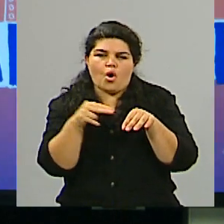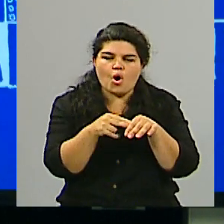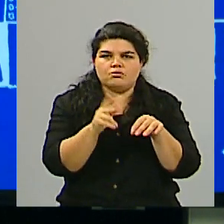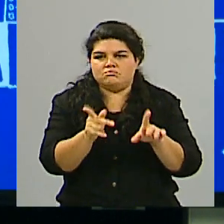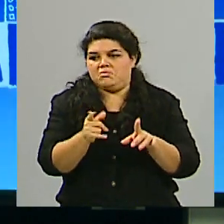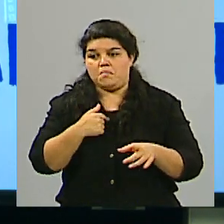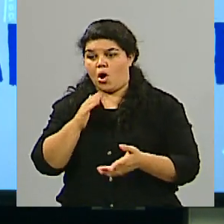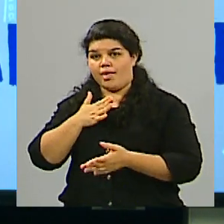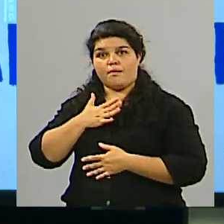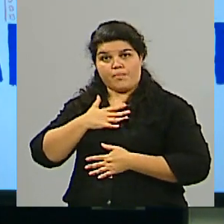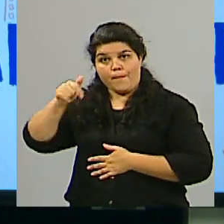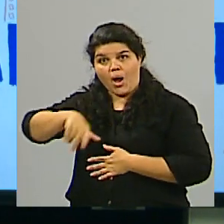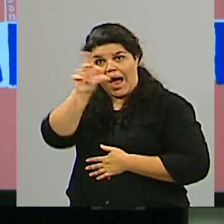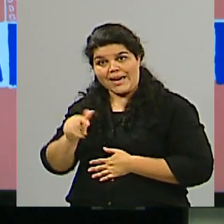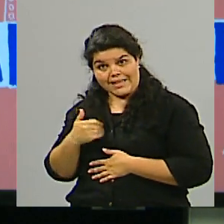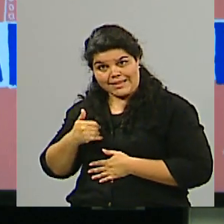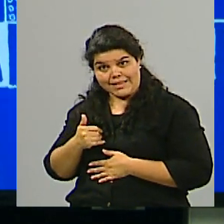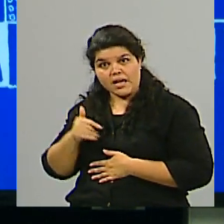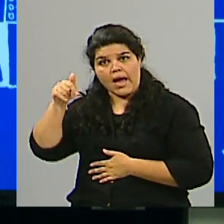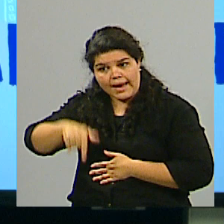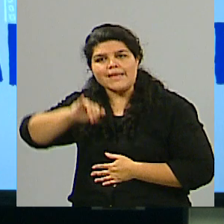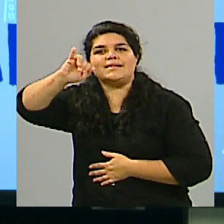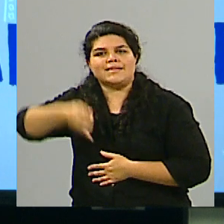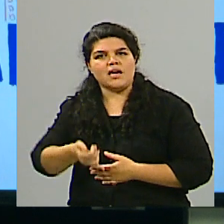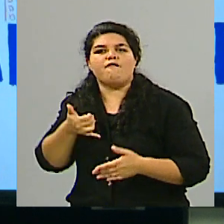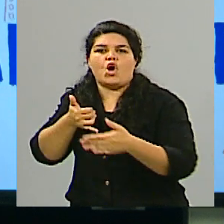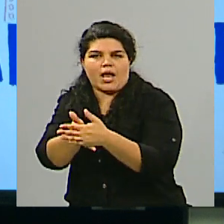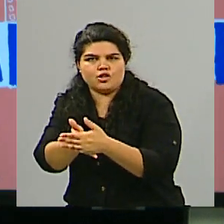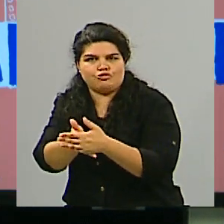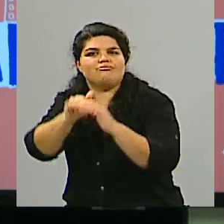nuestro derecho penal sí es una violación hoy, sí es una violación.